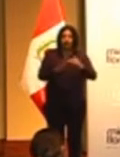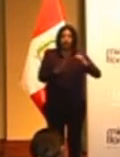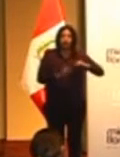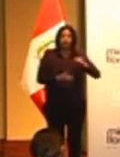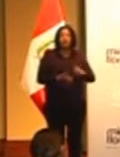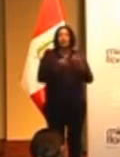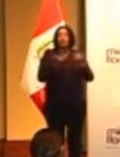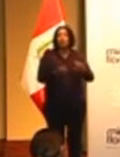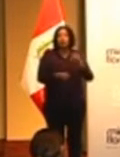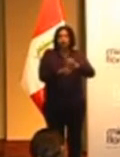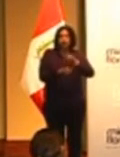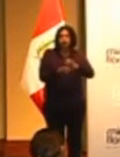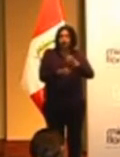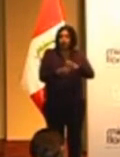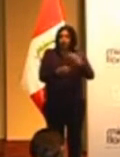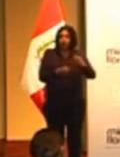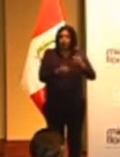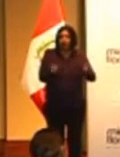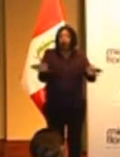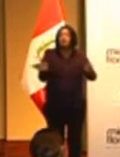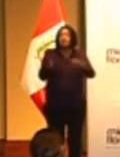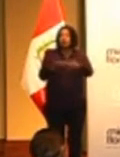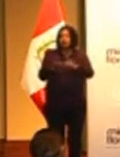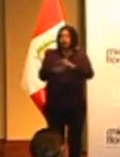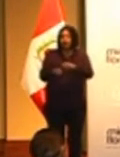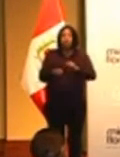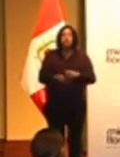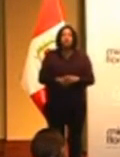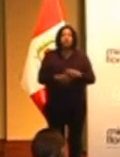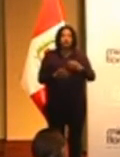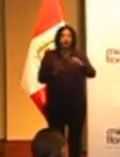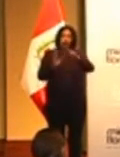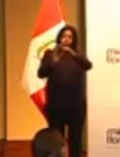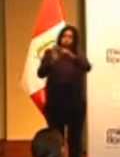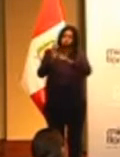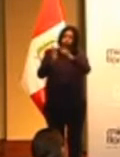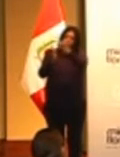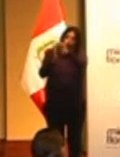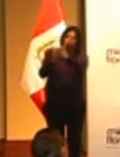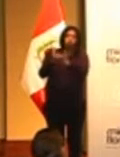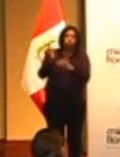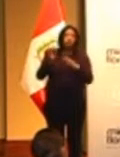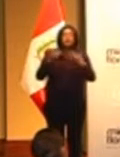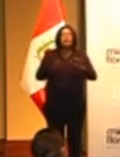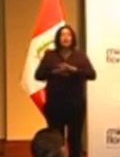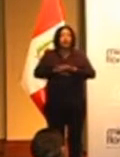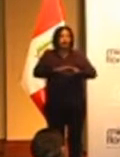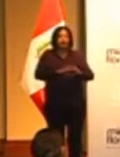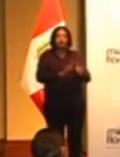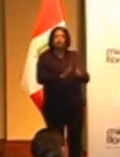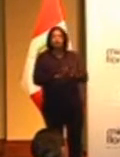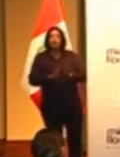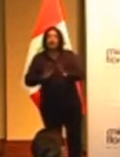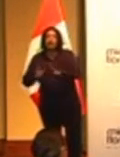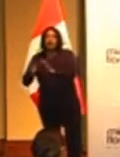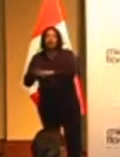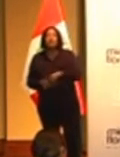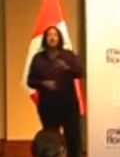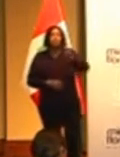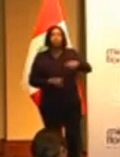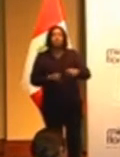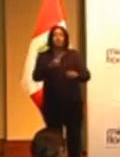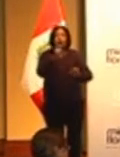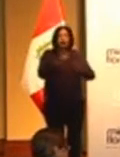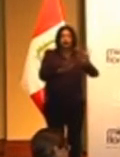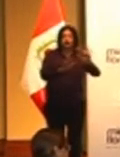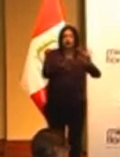se está trabajando y ya se cierra, próximamente se emitirán las normas, el Plan Urbano Distrital del 2016